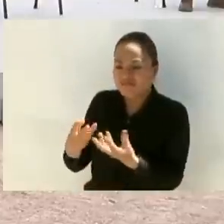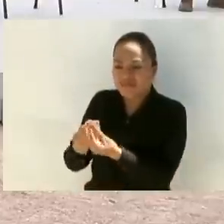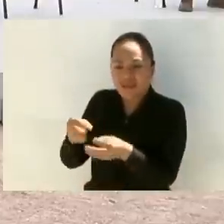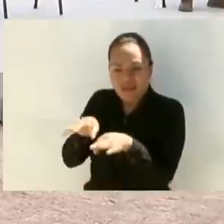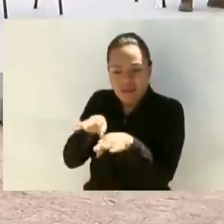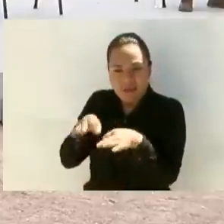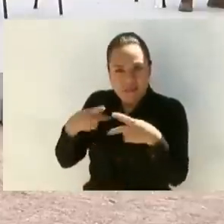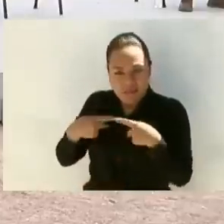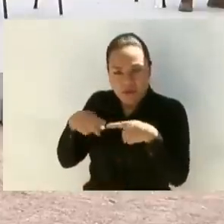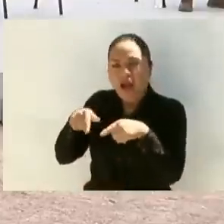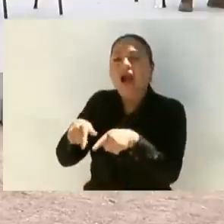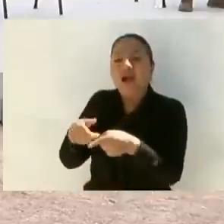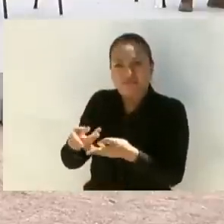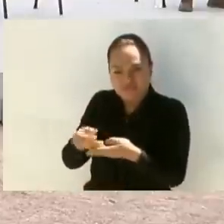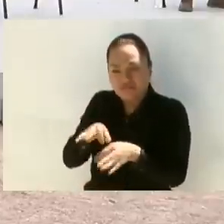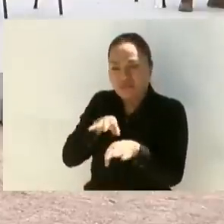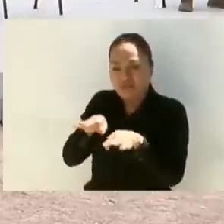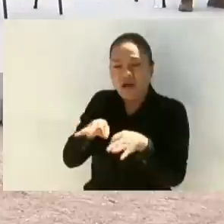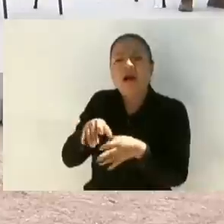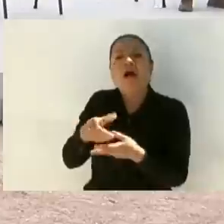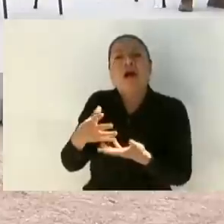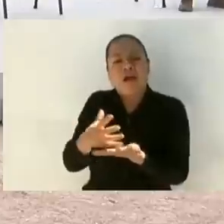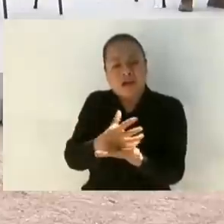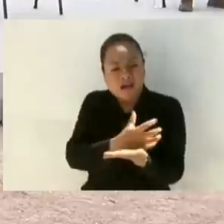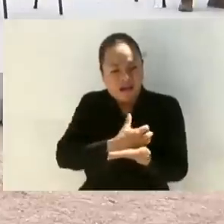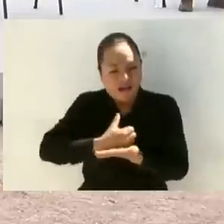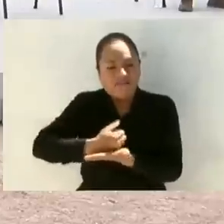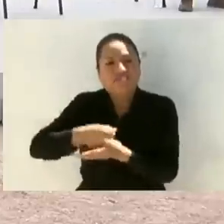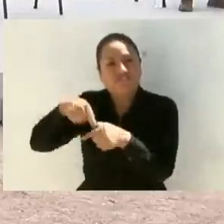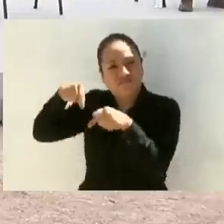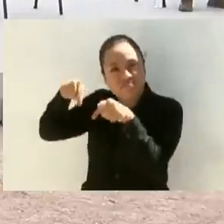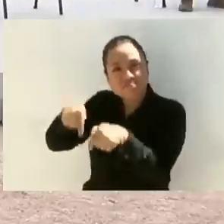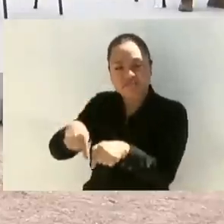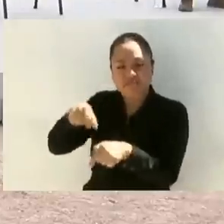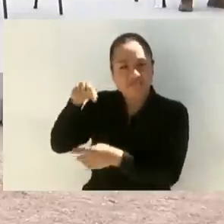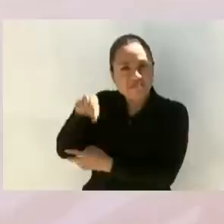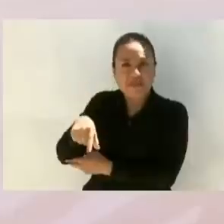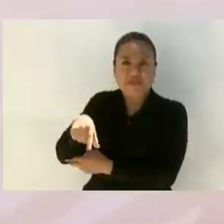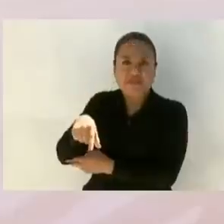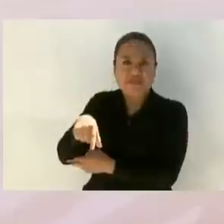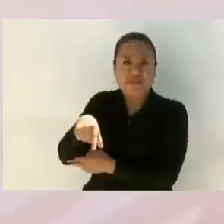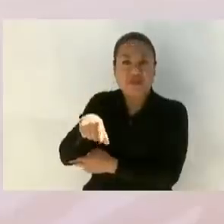en las mismas regiones. No son empresas